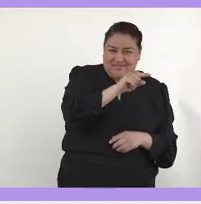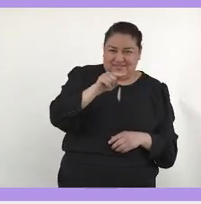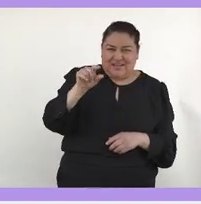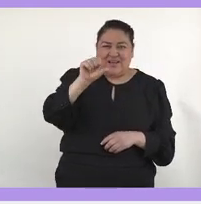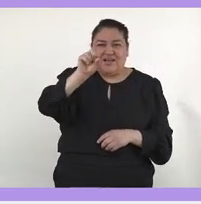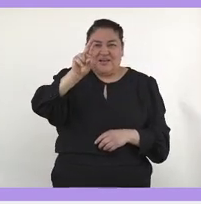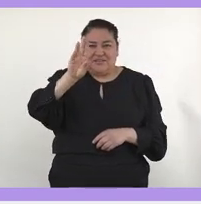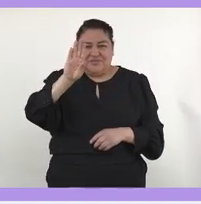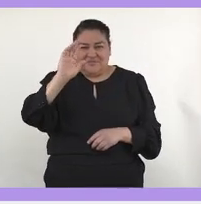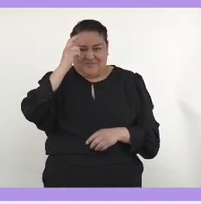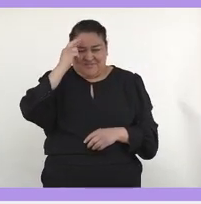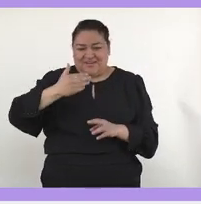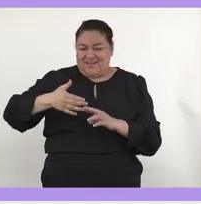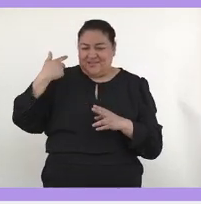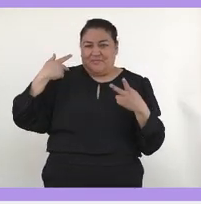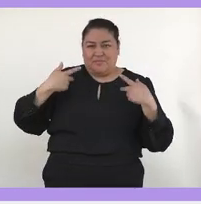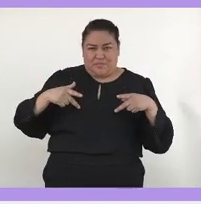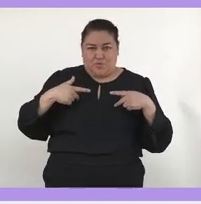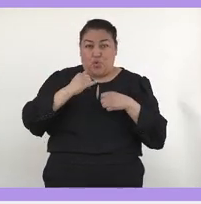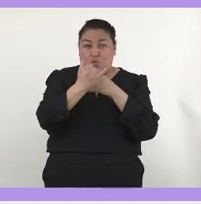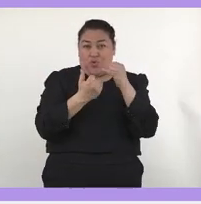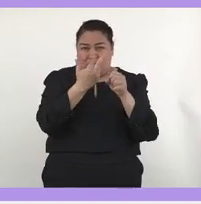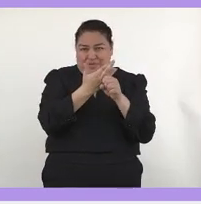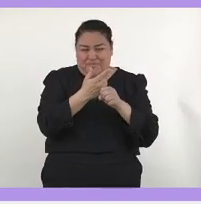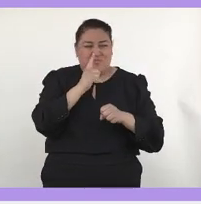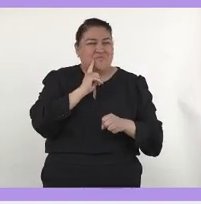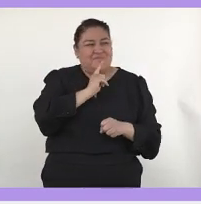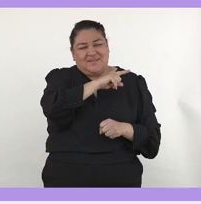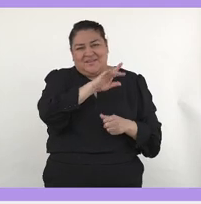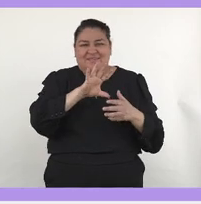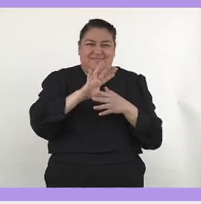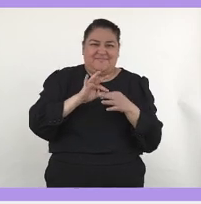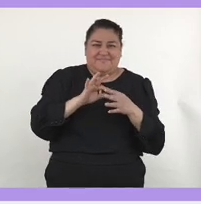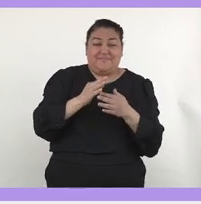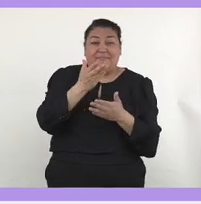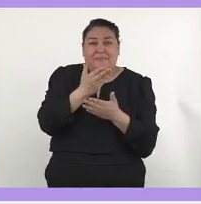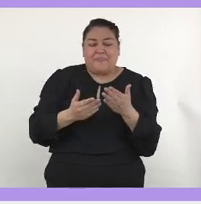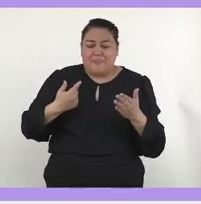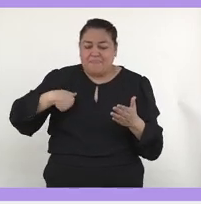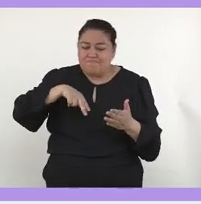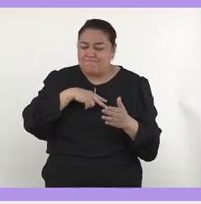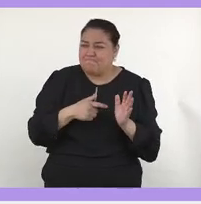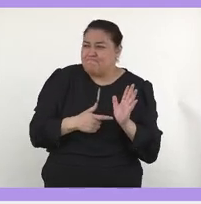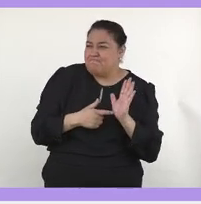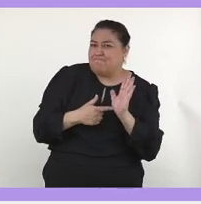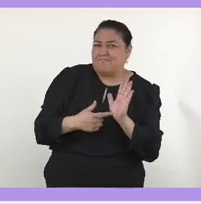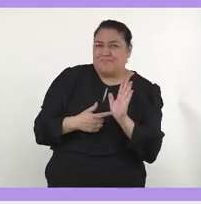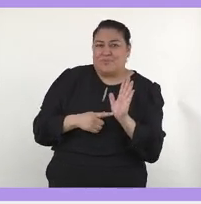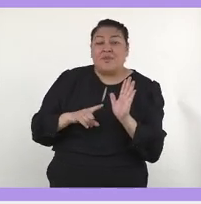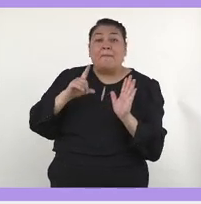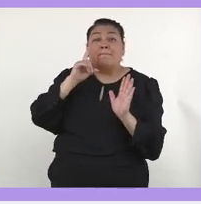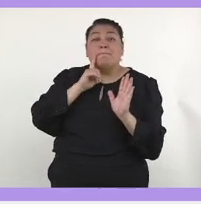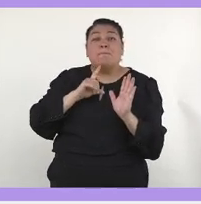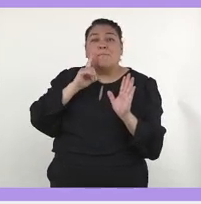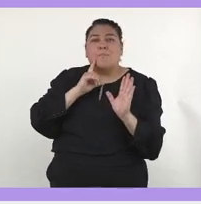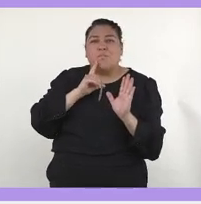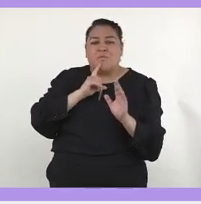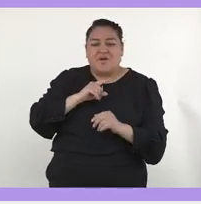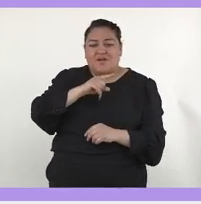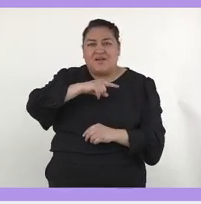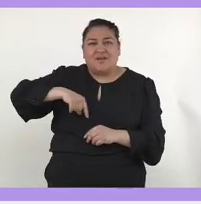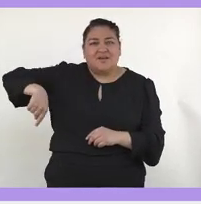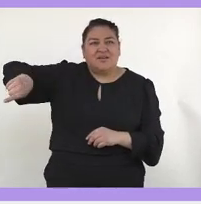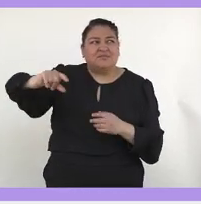que han sido protagonistas y creo que también aquí podemos tener un marco de muchas mujeres que han soñado de